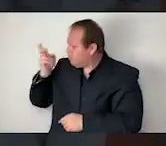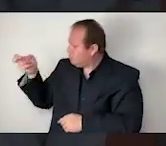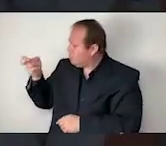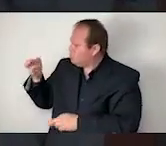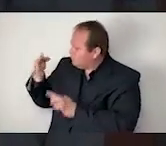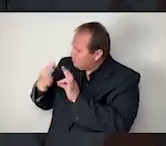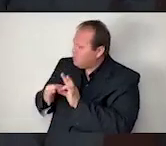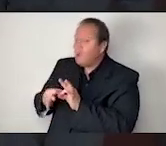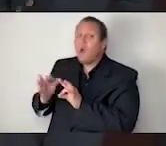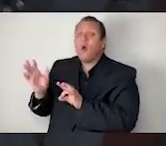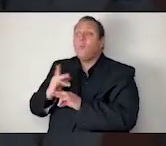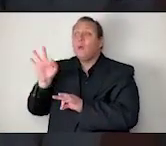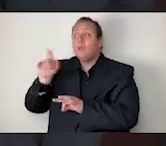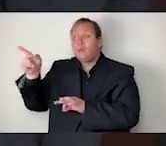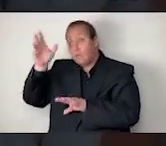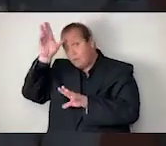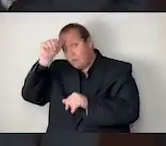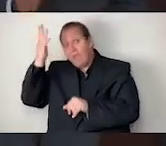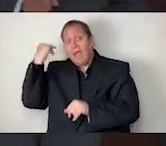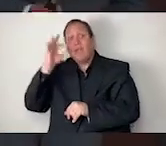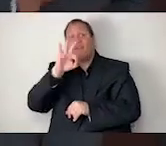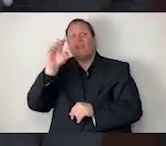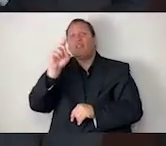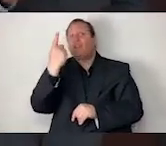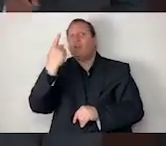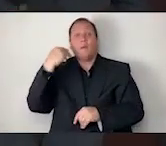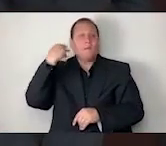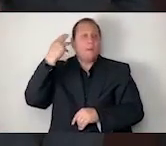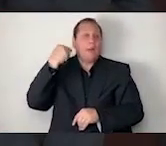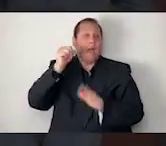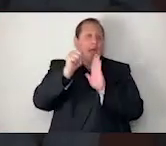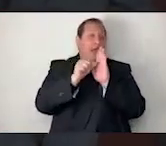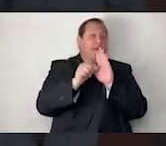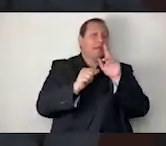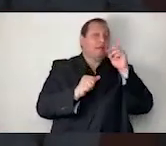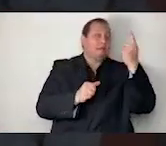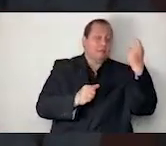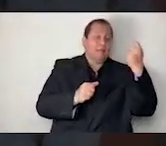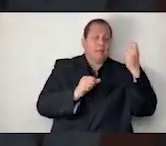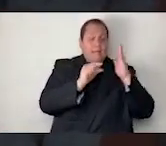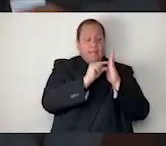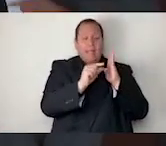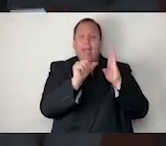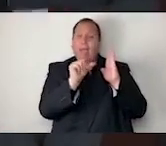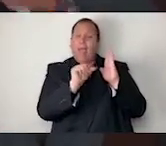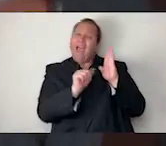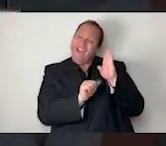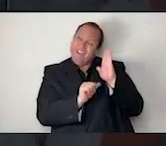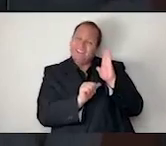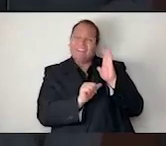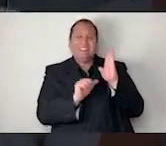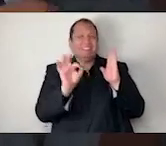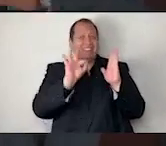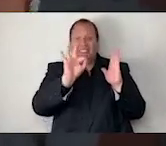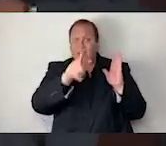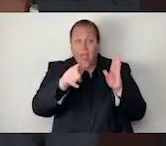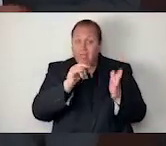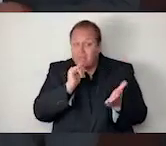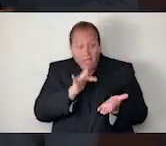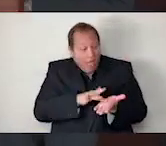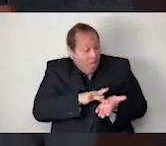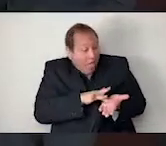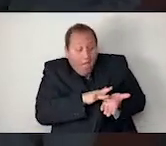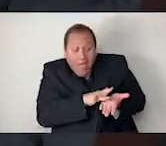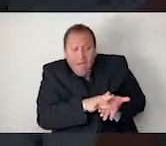si revisan el acuerdo de fecha 31 de marzo en el artículo primero en la fracción segunda en el inciso a está clarito si no contribuyen para